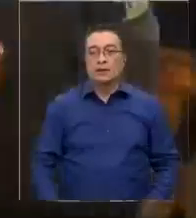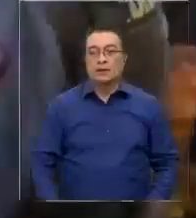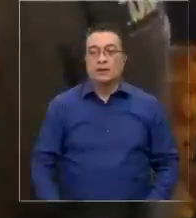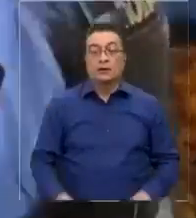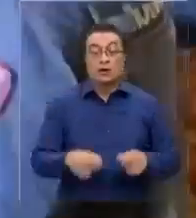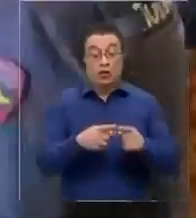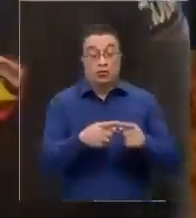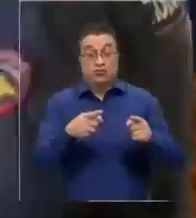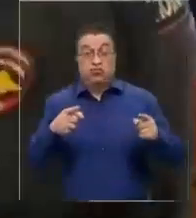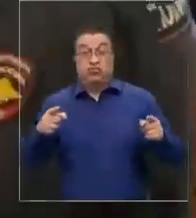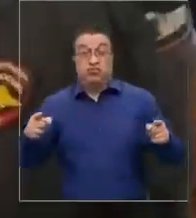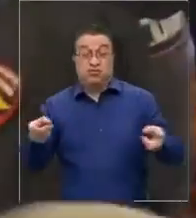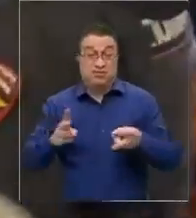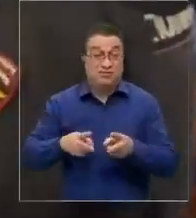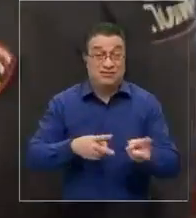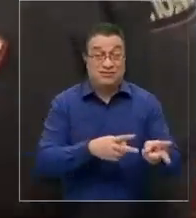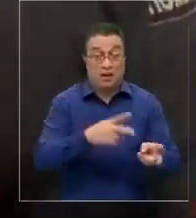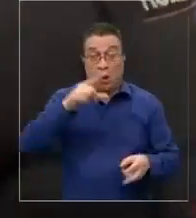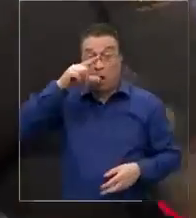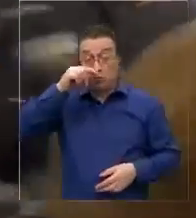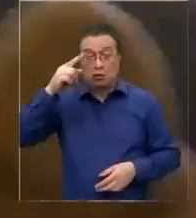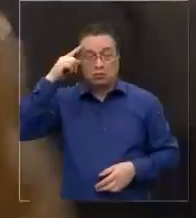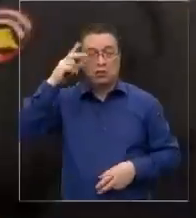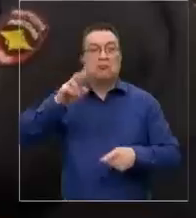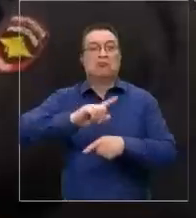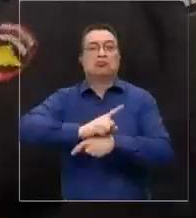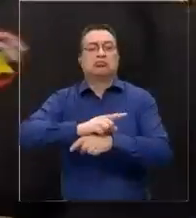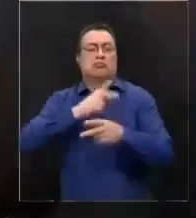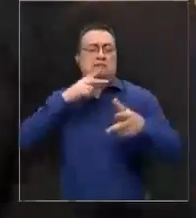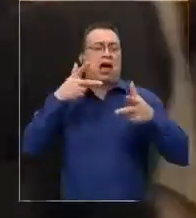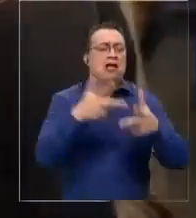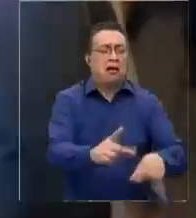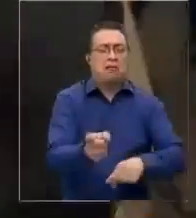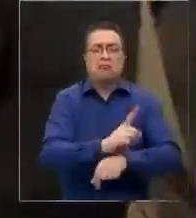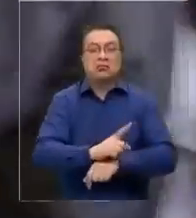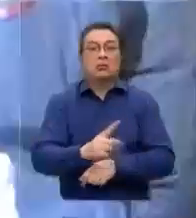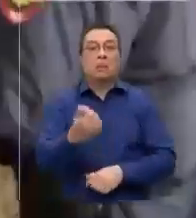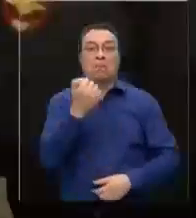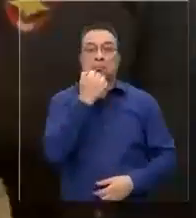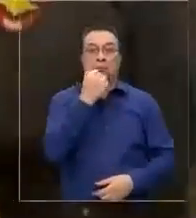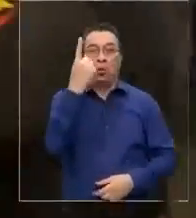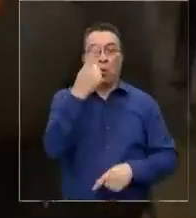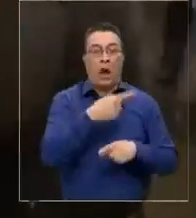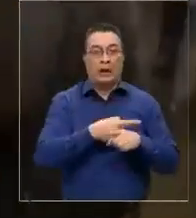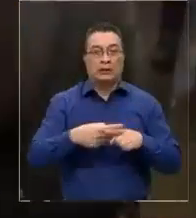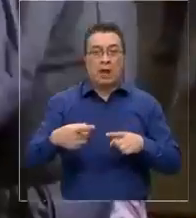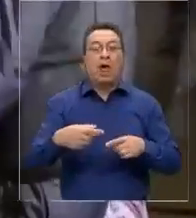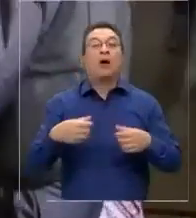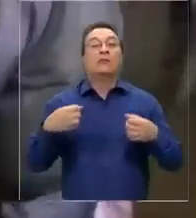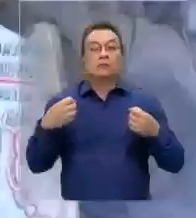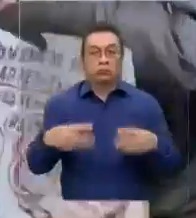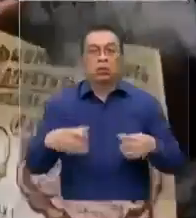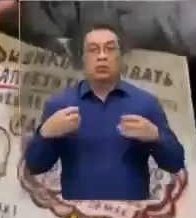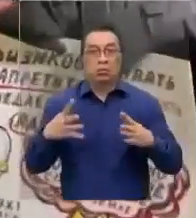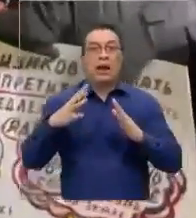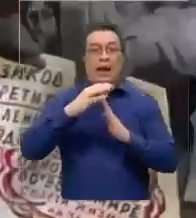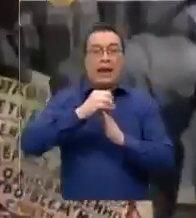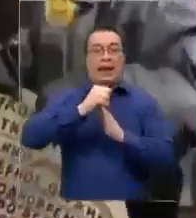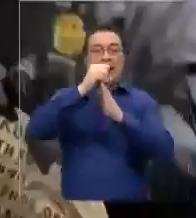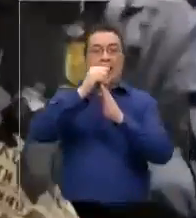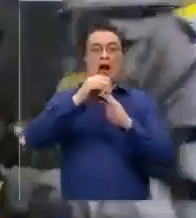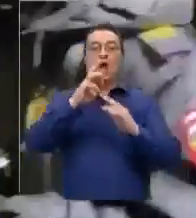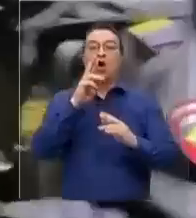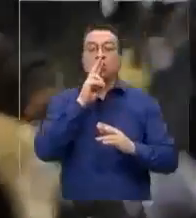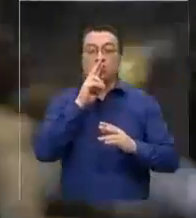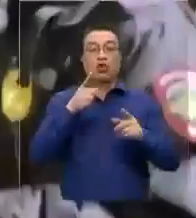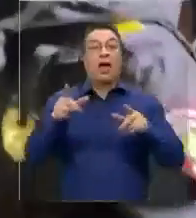La prolongación de esta guerra que Vladimir Putin esperaba resolver con un ataque relámpago, pero que ya cumple una semana, ha tenido importantes costos, sin duda, para el liderazgo ruso. En